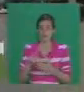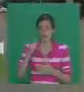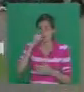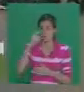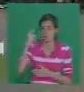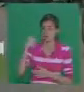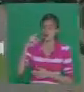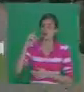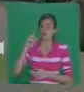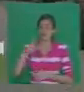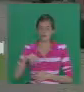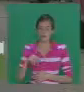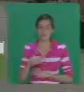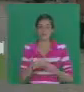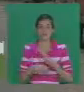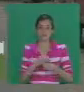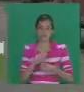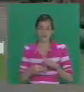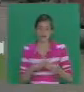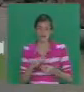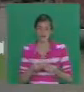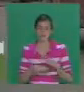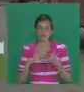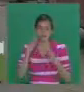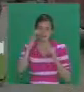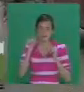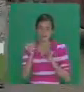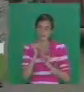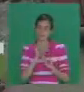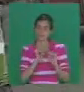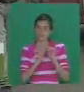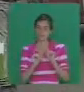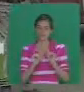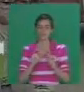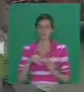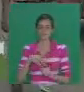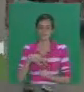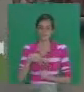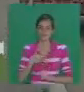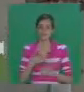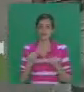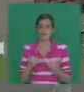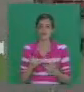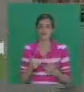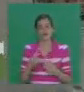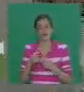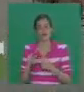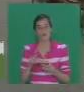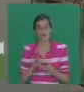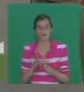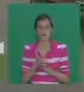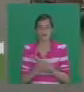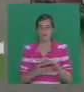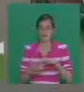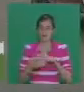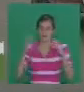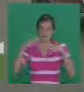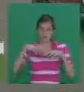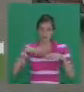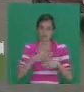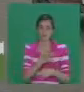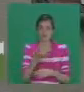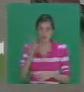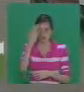pasado, sino también se está tomando las precauciones, ¿no? Para que a otra tragedia como esta, bueno, ya ustedes